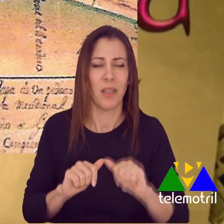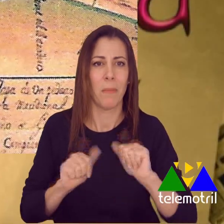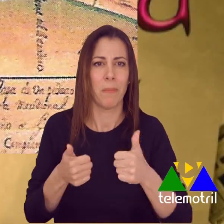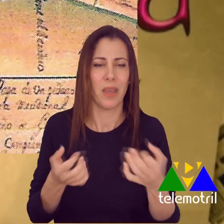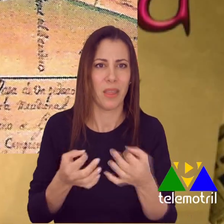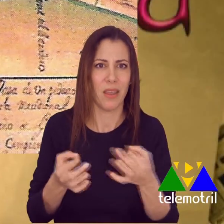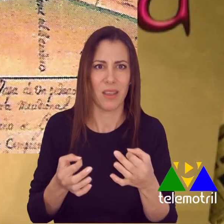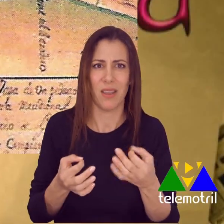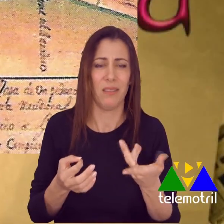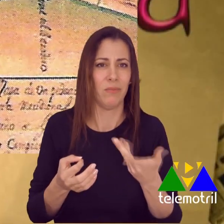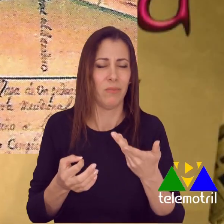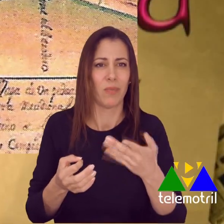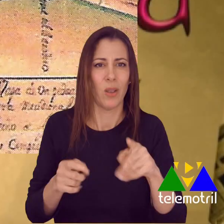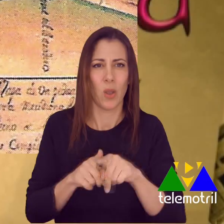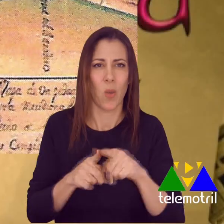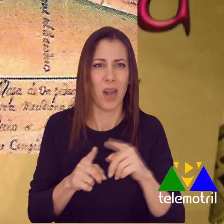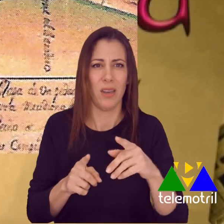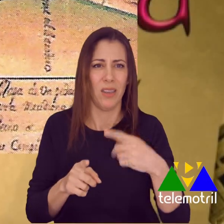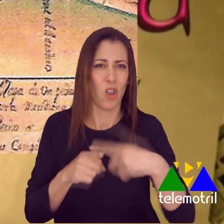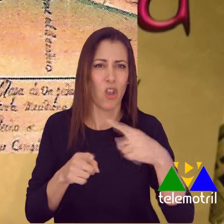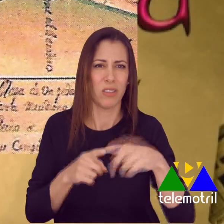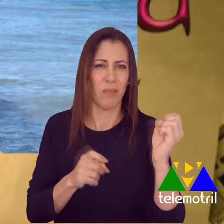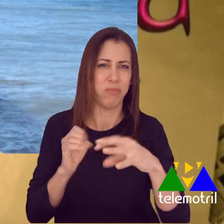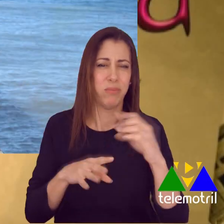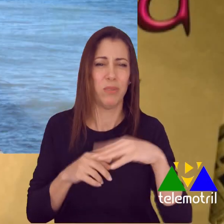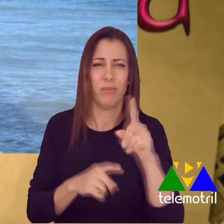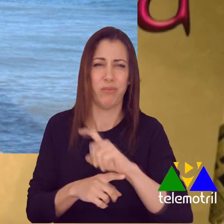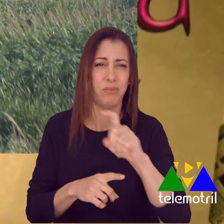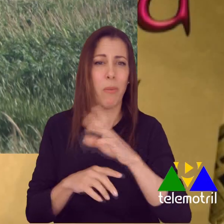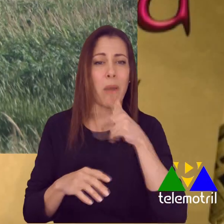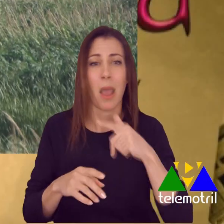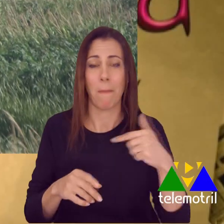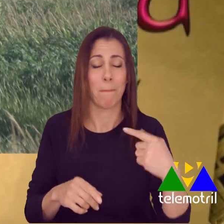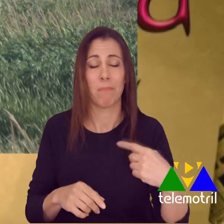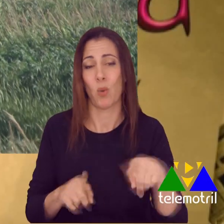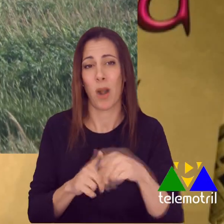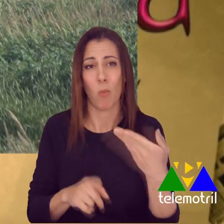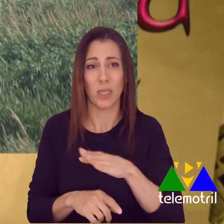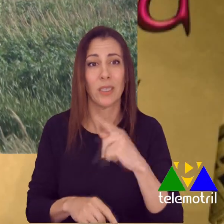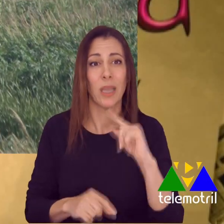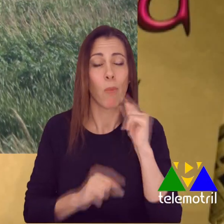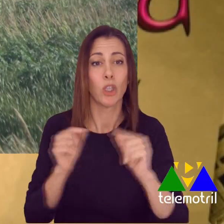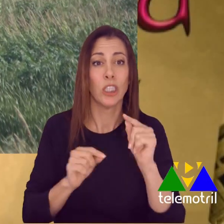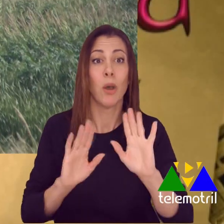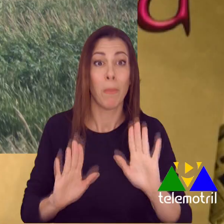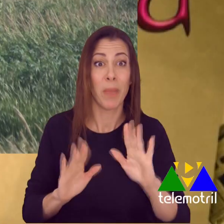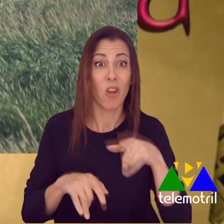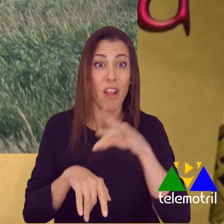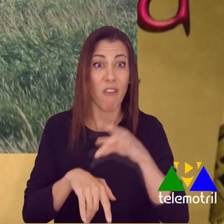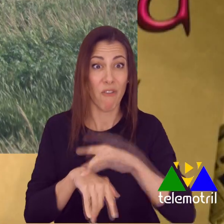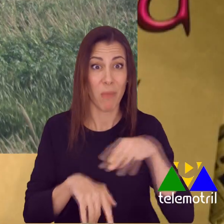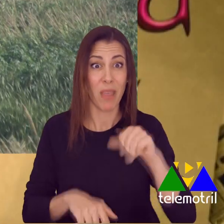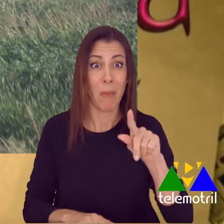echar DDT y cargarse los mosquitos. Es que es lo que estamos hablando, que esto es una zona pantanosa. Endémico en la historia de Motril, la malaria, todos los